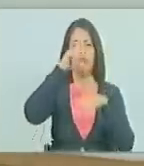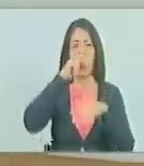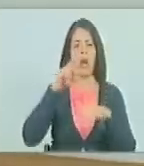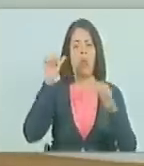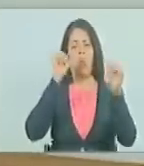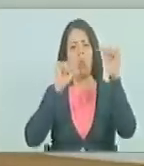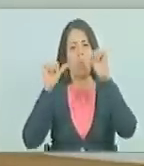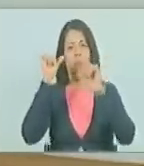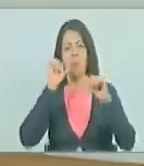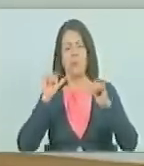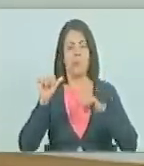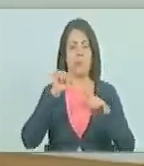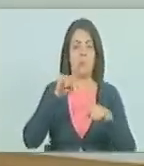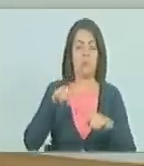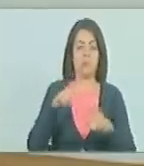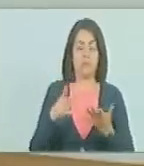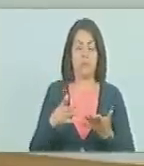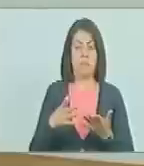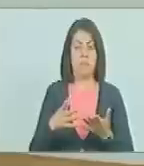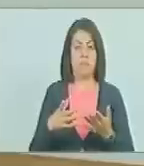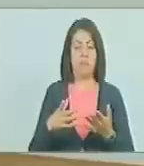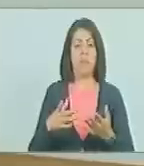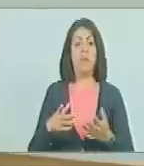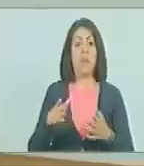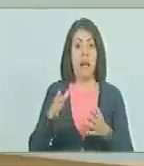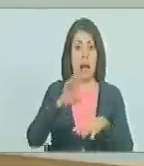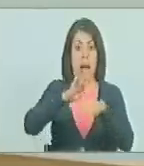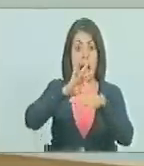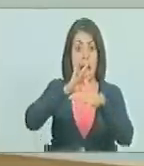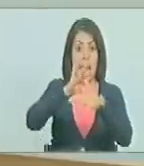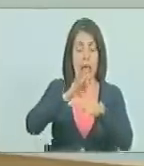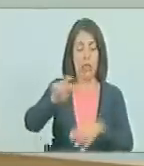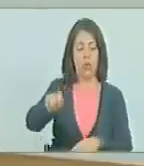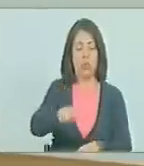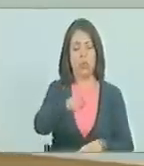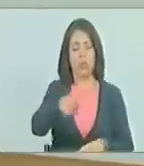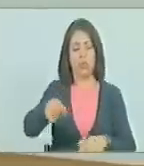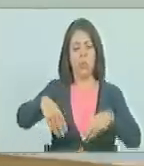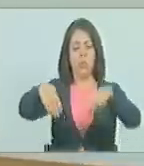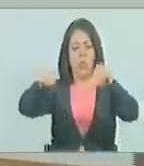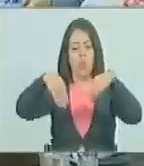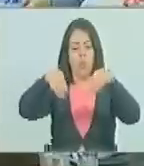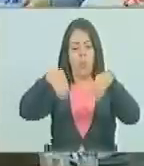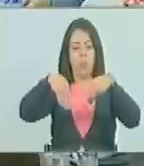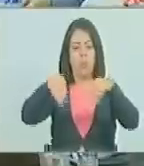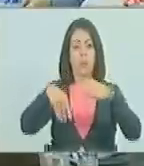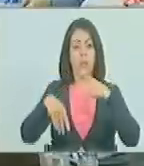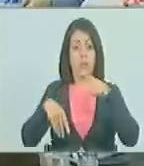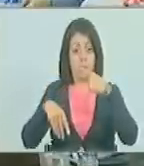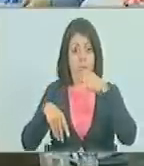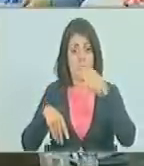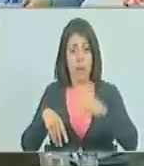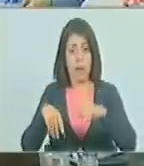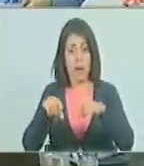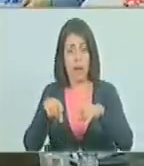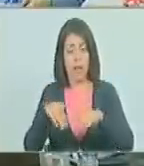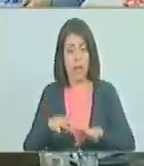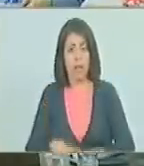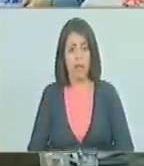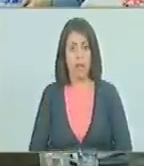allí, la parrilla estaba. Claro, es que lo estoy diciendo, te lo estoy diciendo,